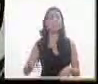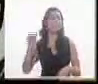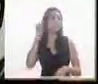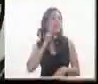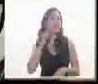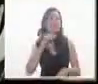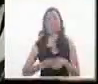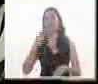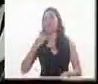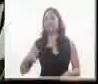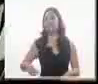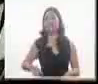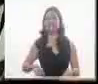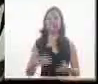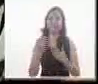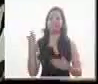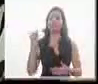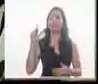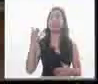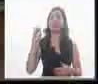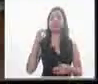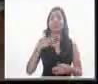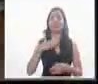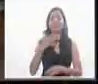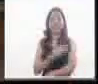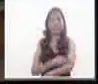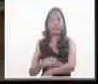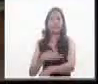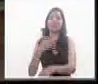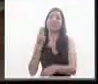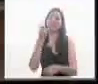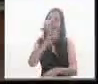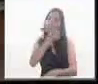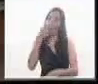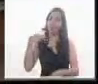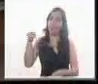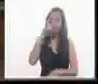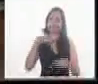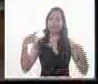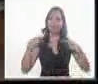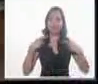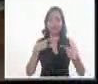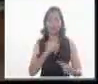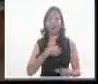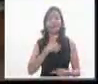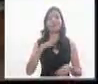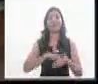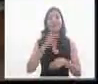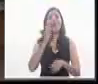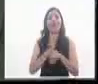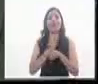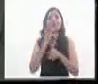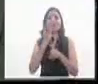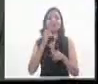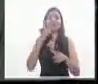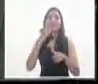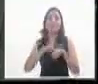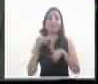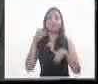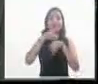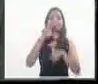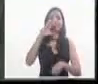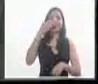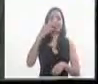programas son interesantes Mario Cómo estás Muy buenas tarde Buenas tardes trin Un saludo a todo el auditorio bueno contento de estar aquí de nuevo en un programa más de7